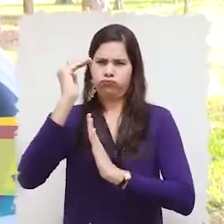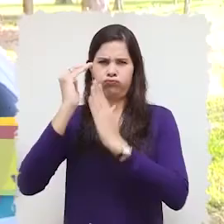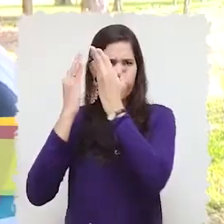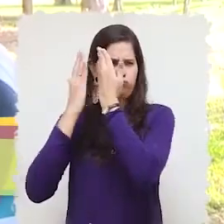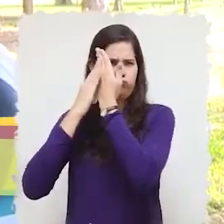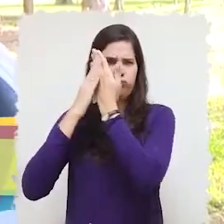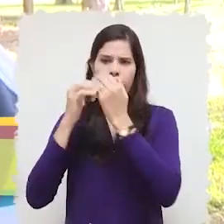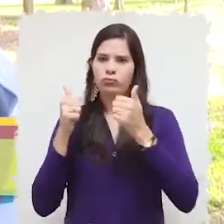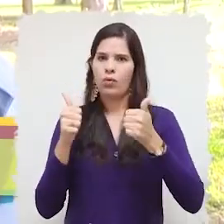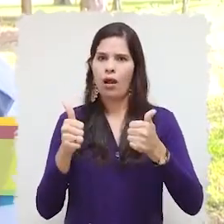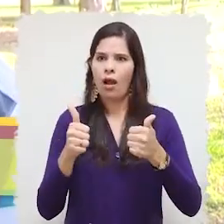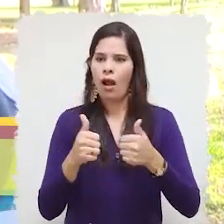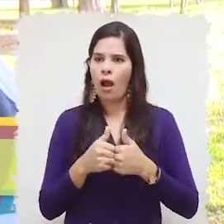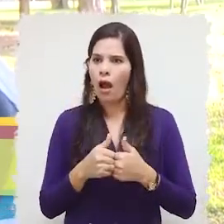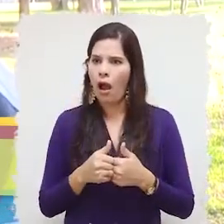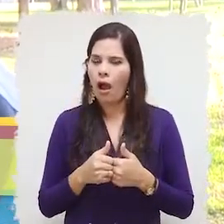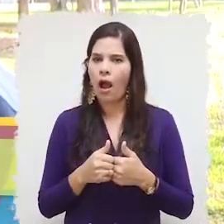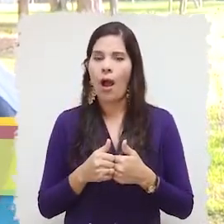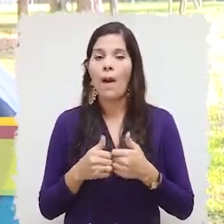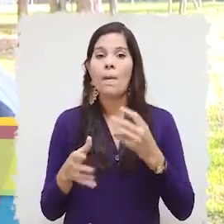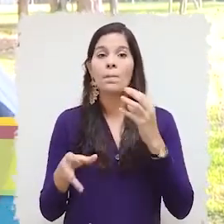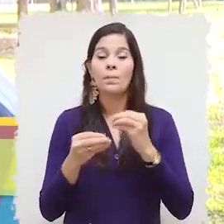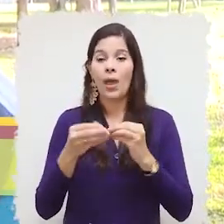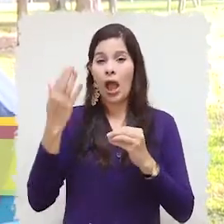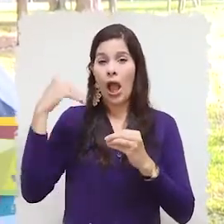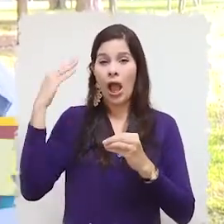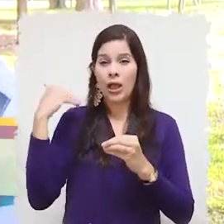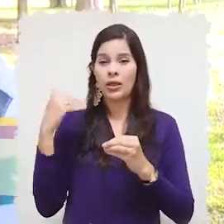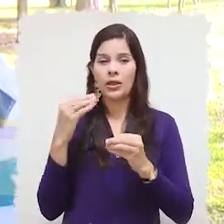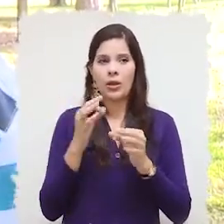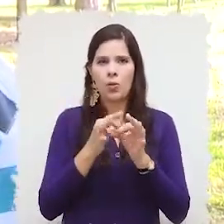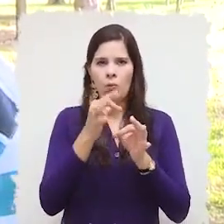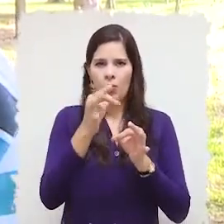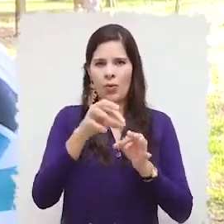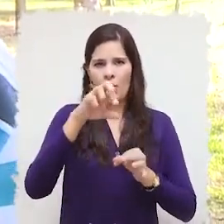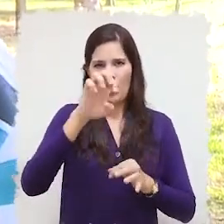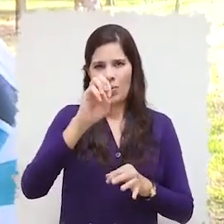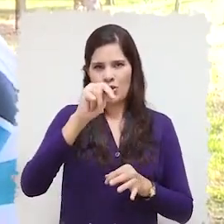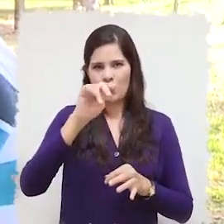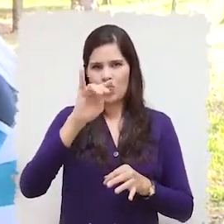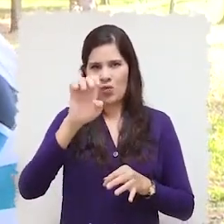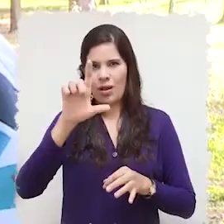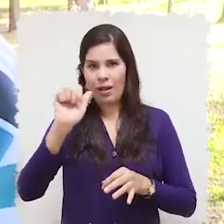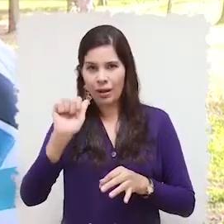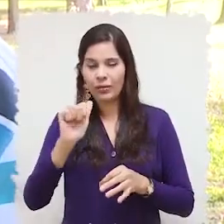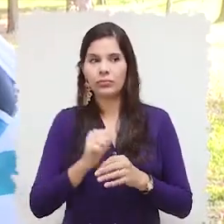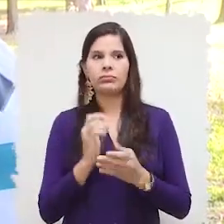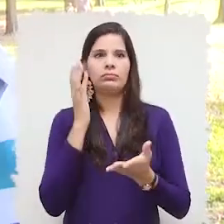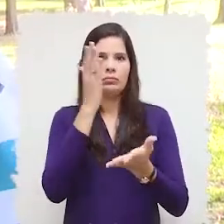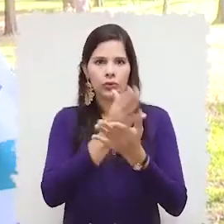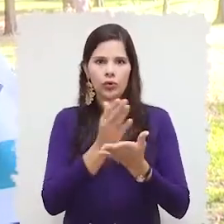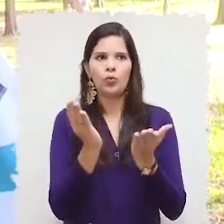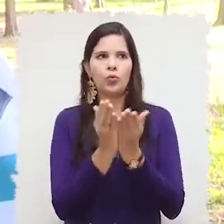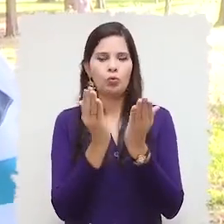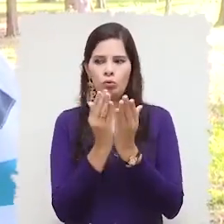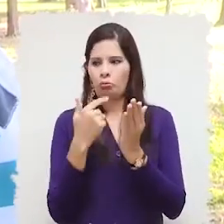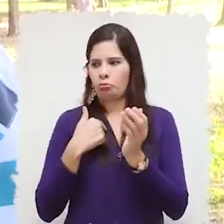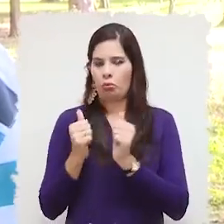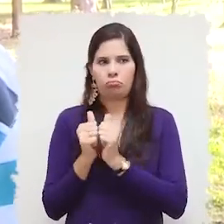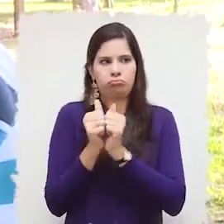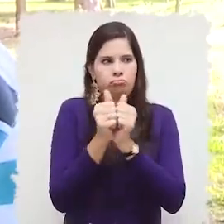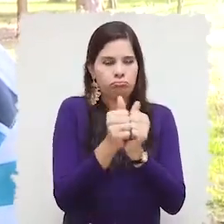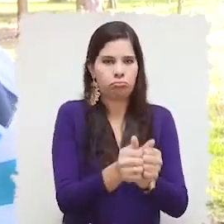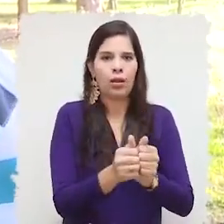Piñuela, que tenía que ir a Piñuela al colegio a echarme una charla con el rector, con la coordinadora. El día siguiente fui con la